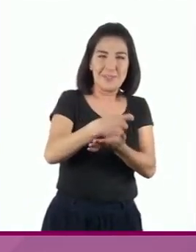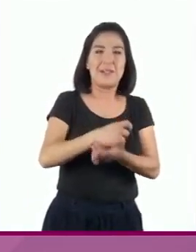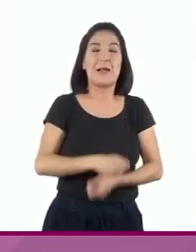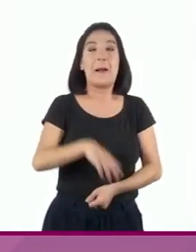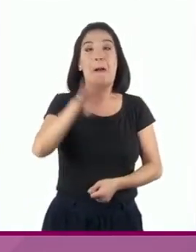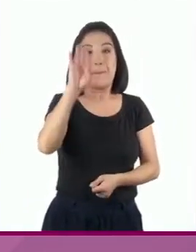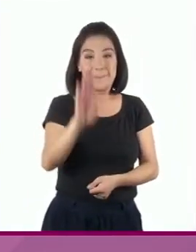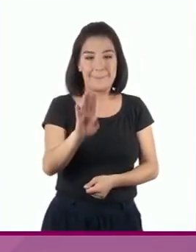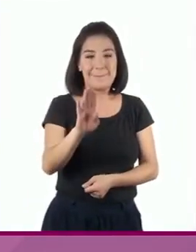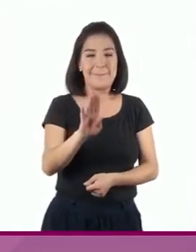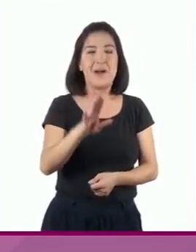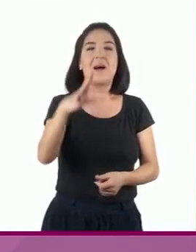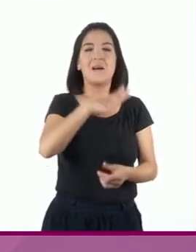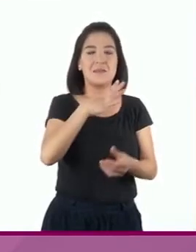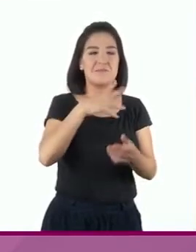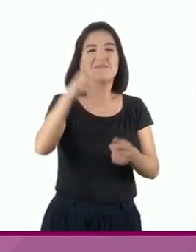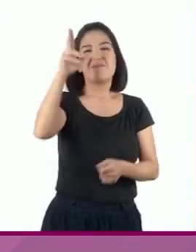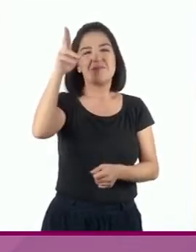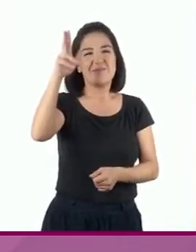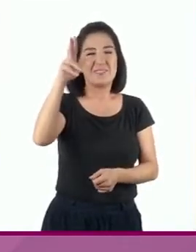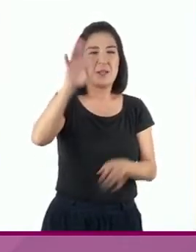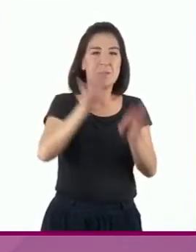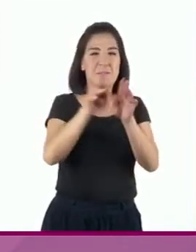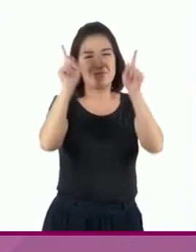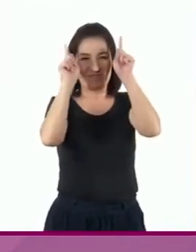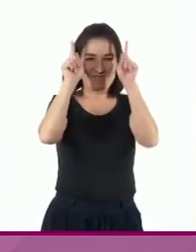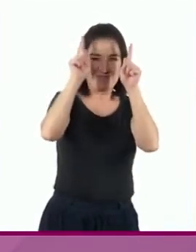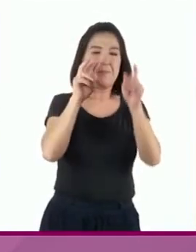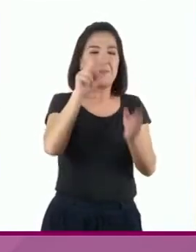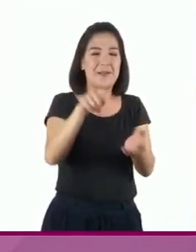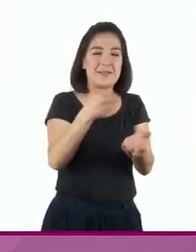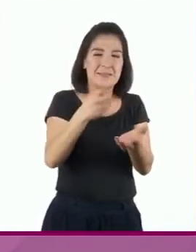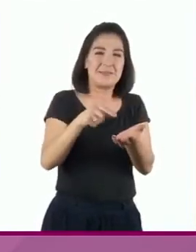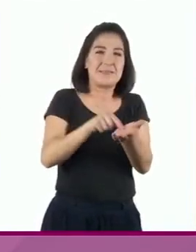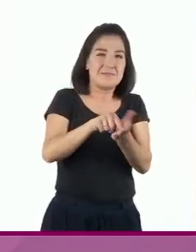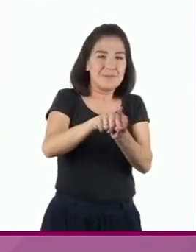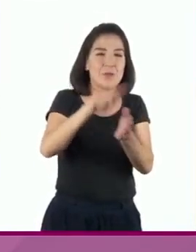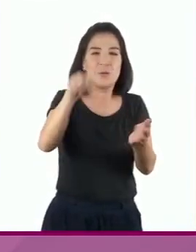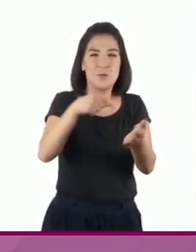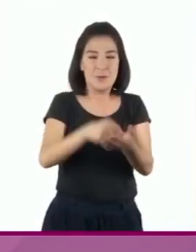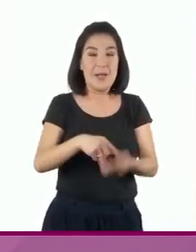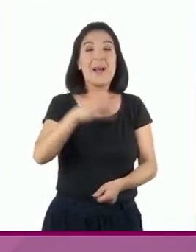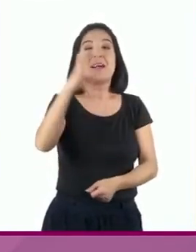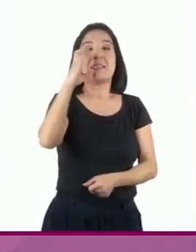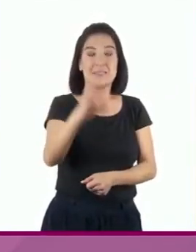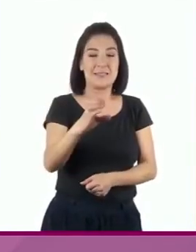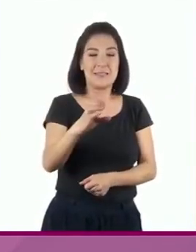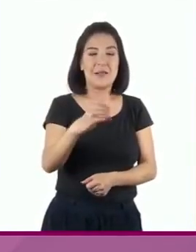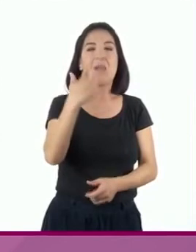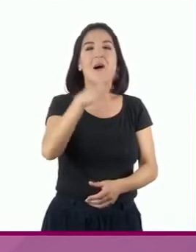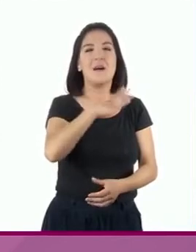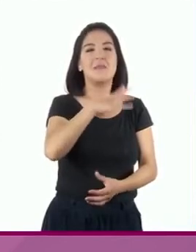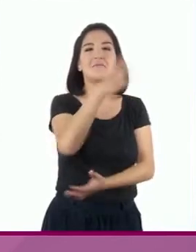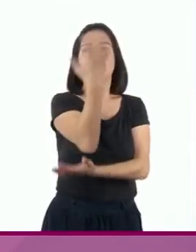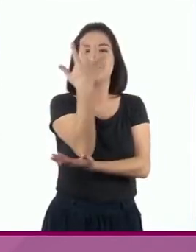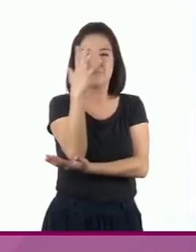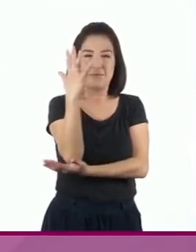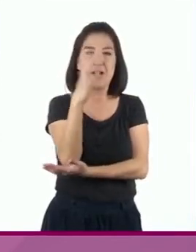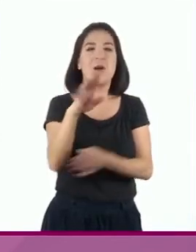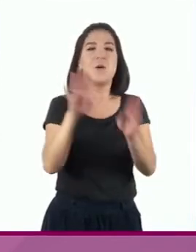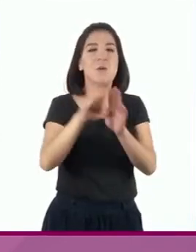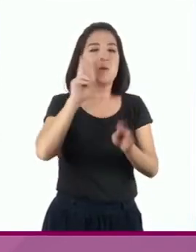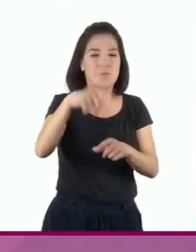Bien, observemos los alimentos que están ubicados con letras. Con la letra A vemos semillas pequeñas